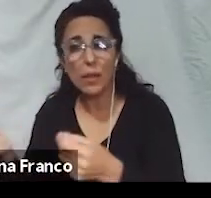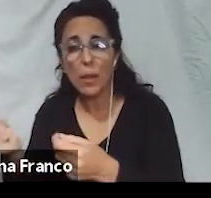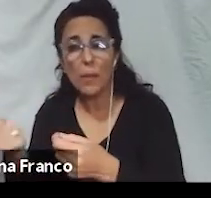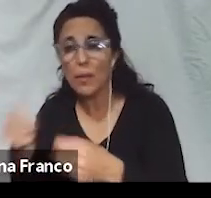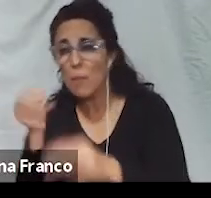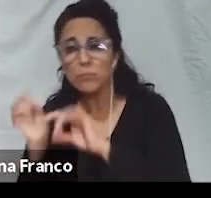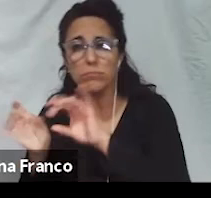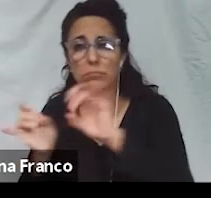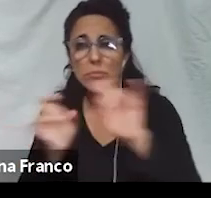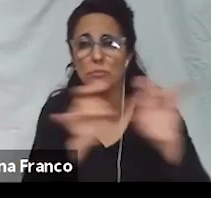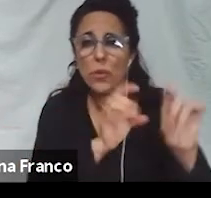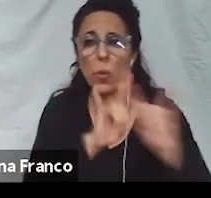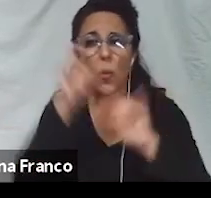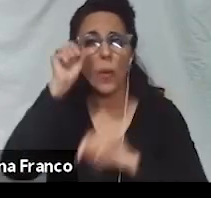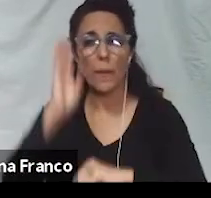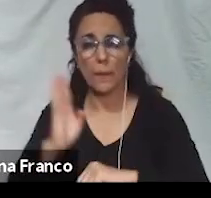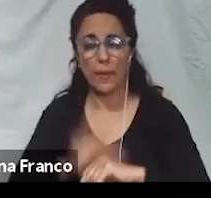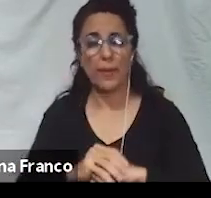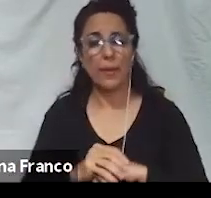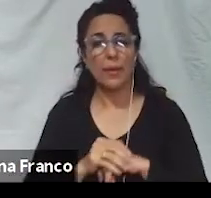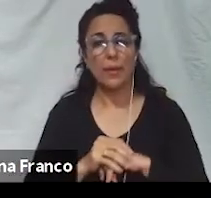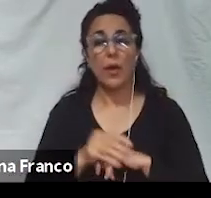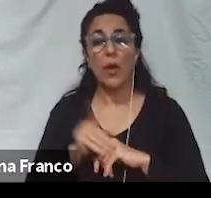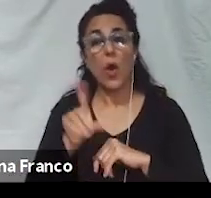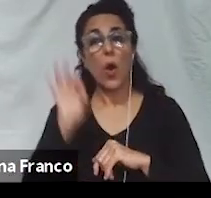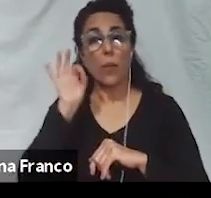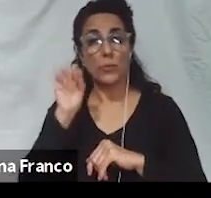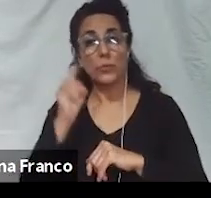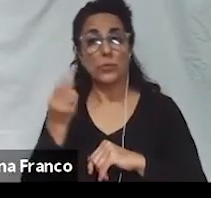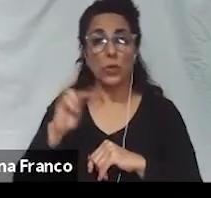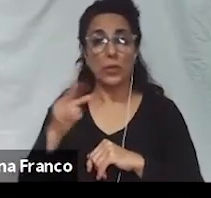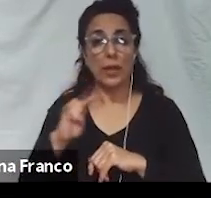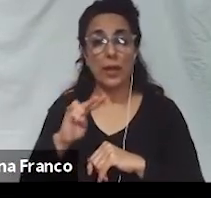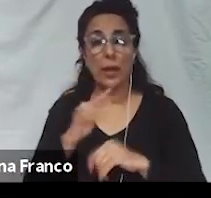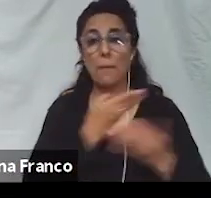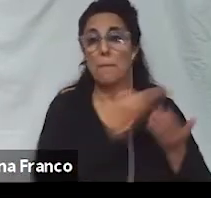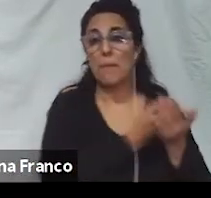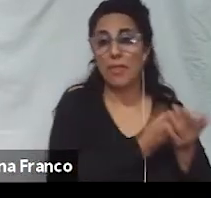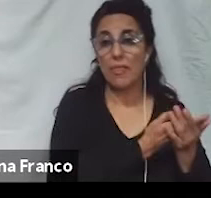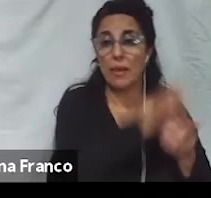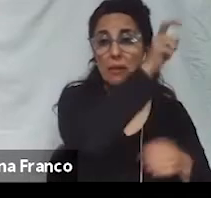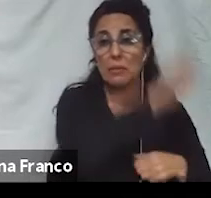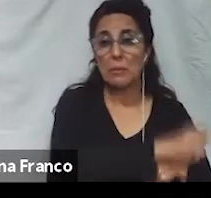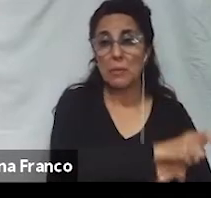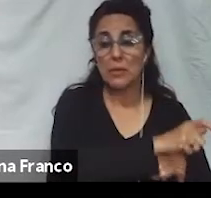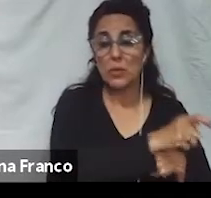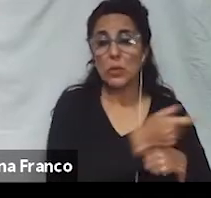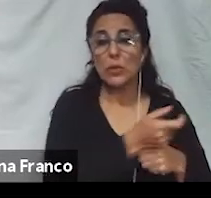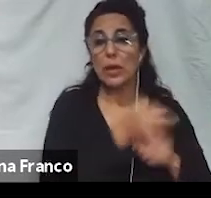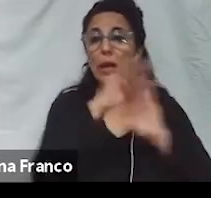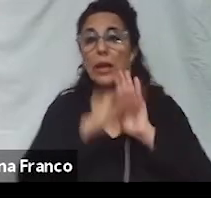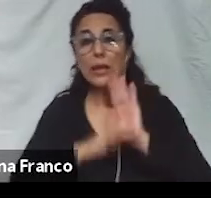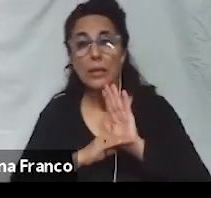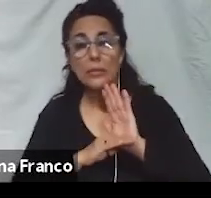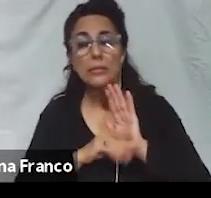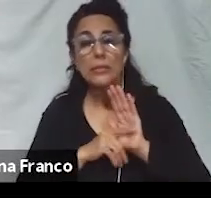sitio web. Luego el paso 1.d, que es opcional, es solicitarle al cliente requisitos